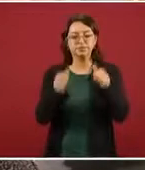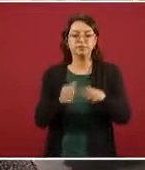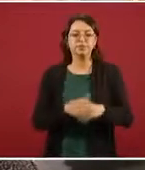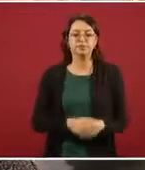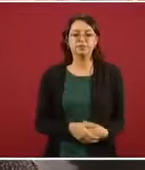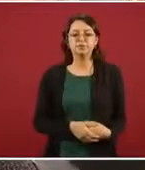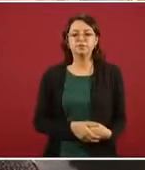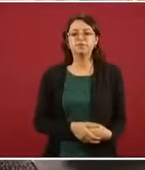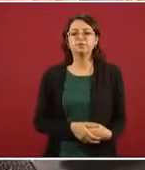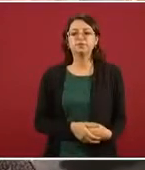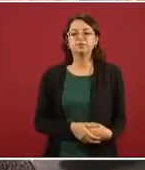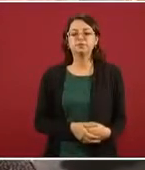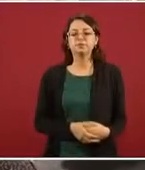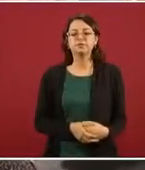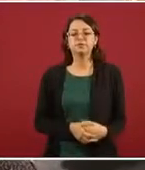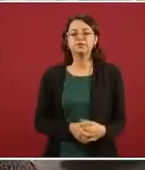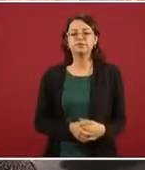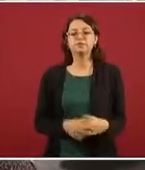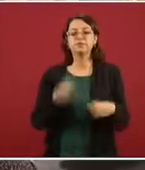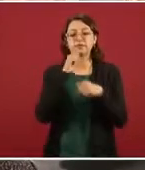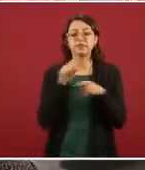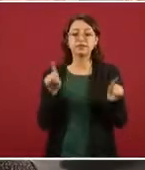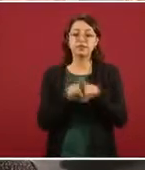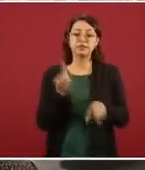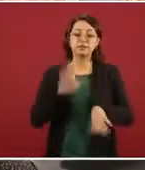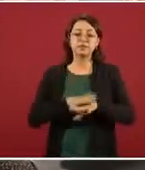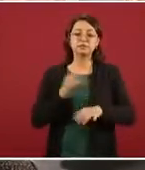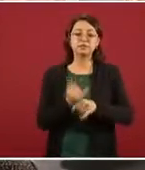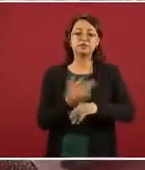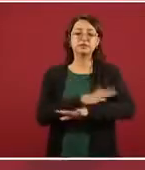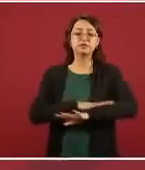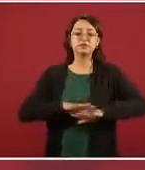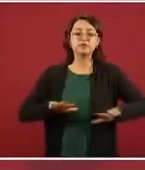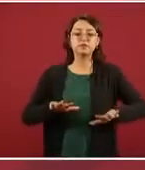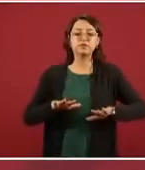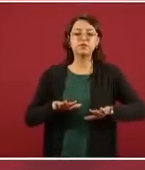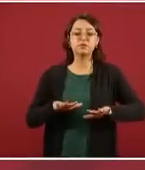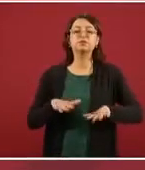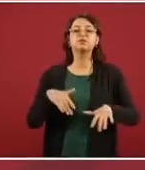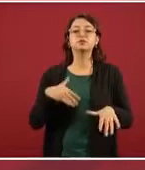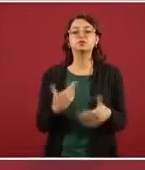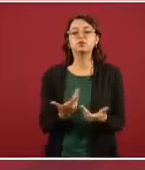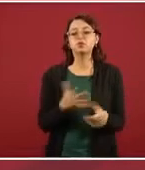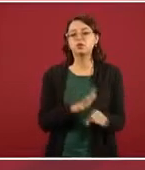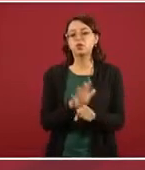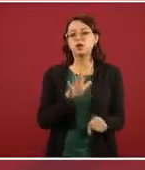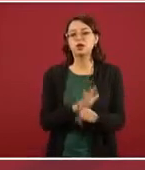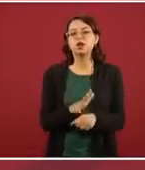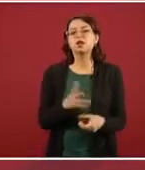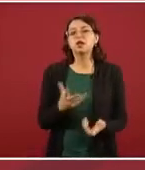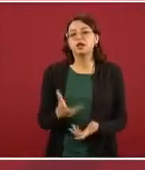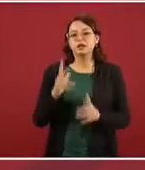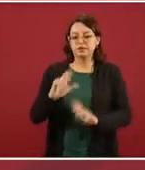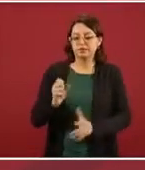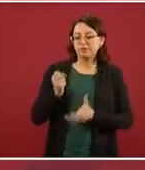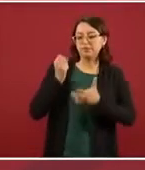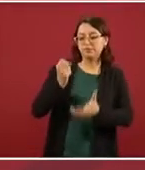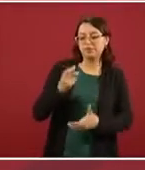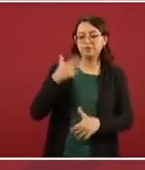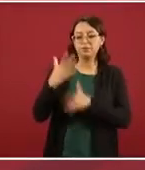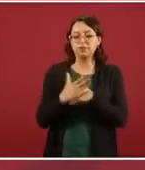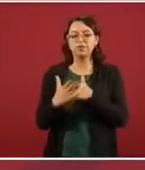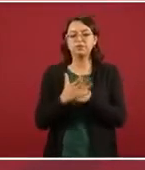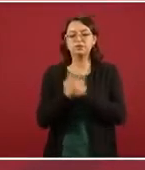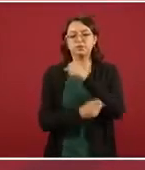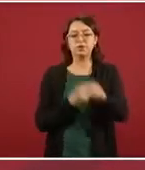También les vamos a informar que en el presupuesto autorizado para el año